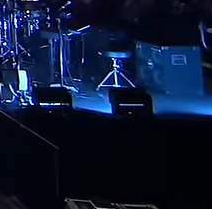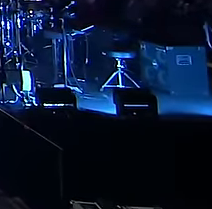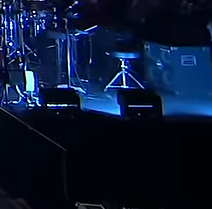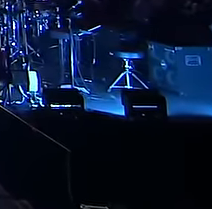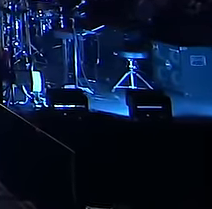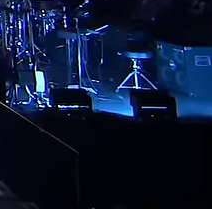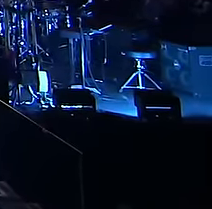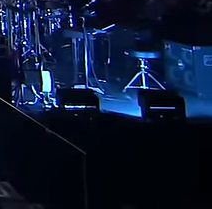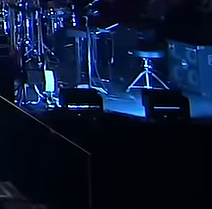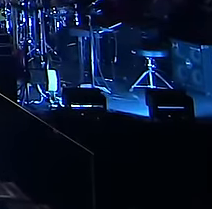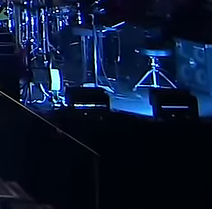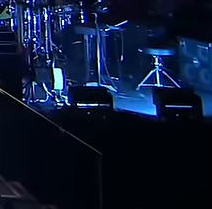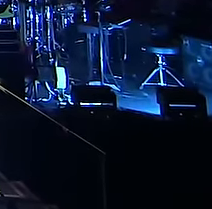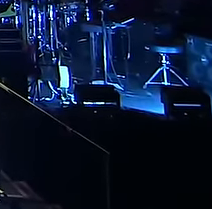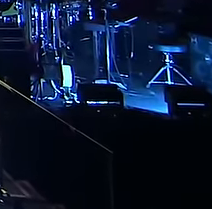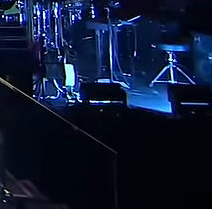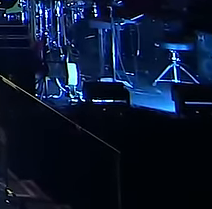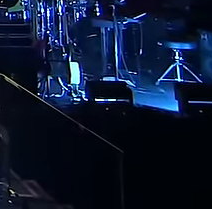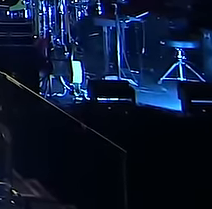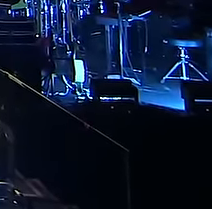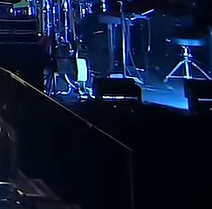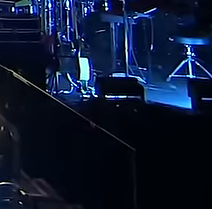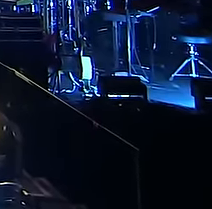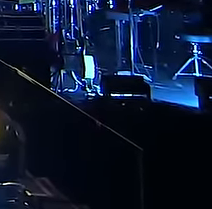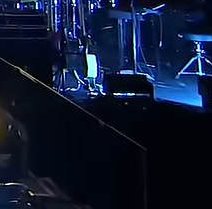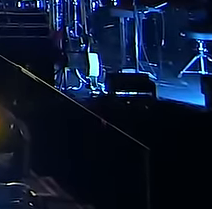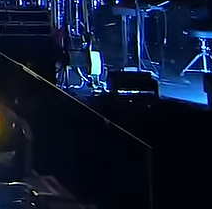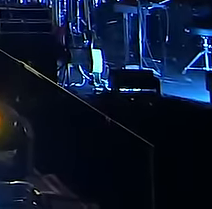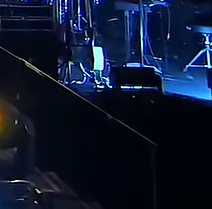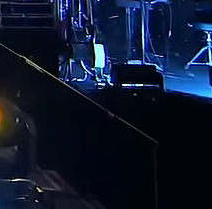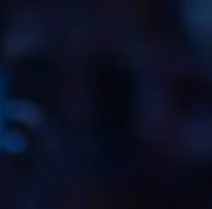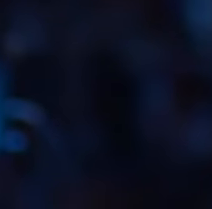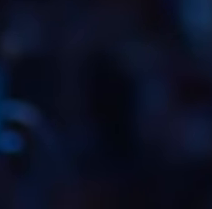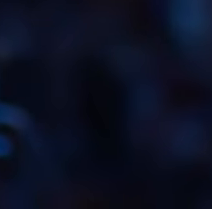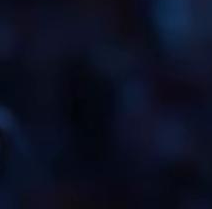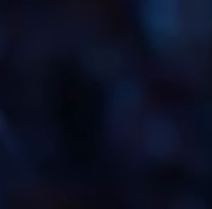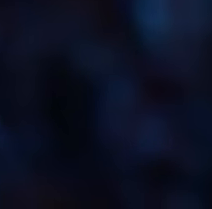dijeron, queremos ser bautizados en el nombre de Jesucristo.